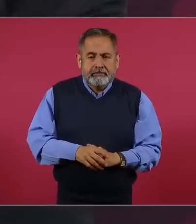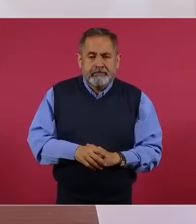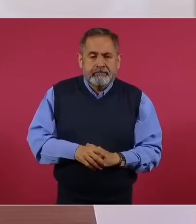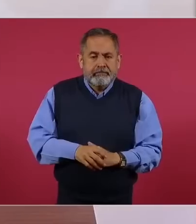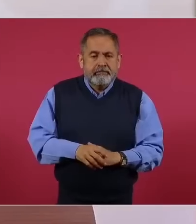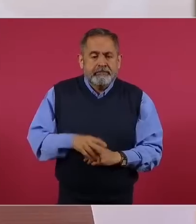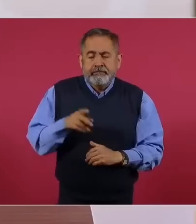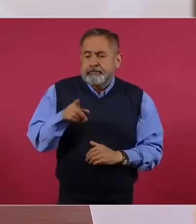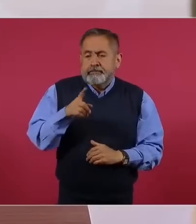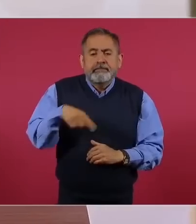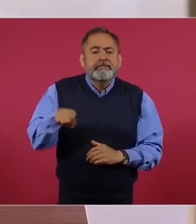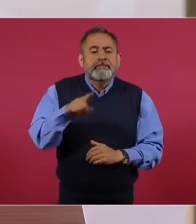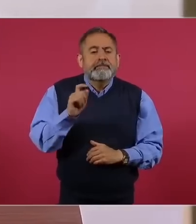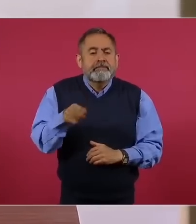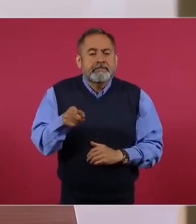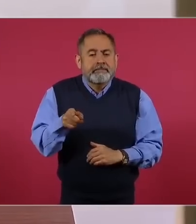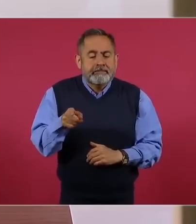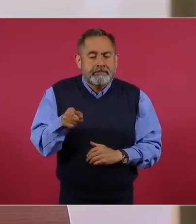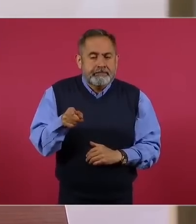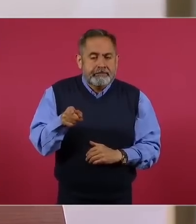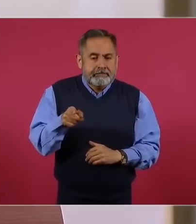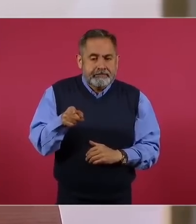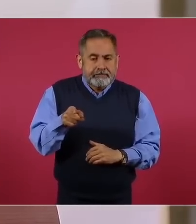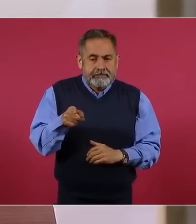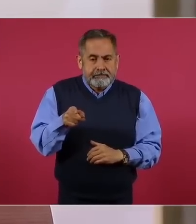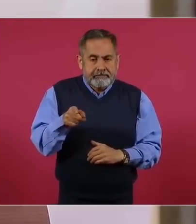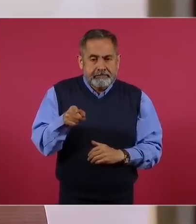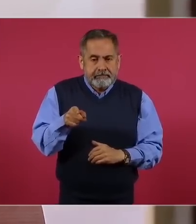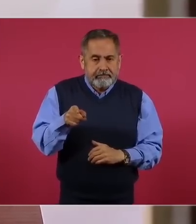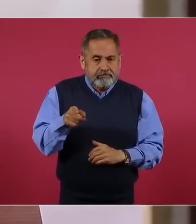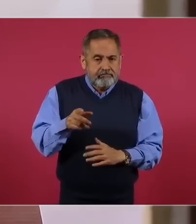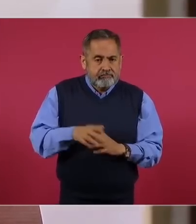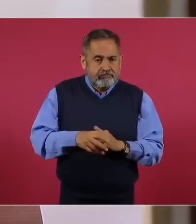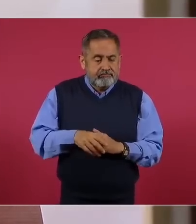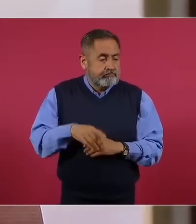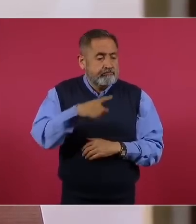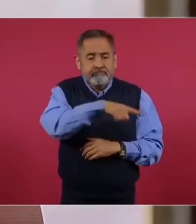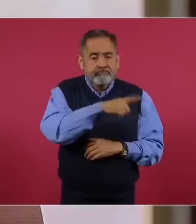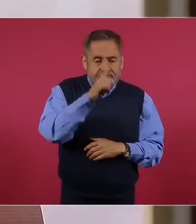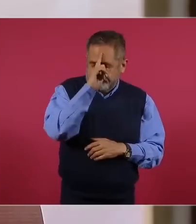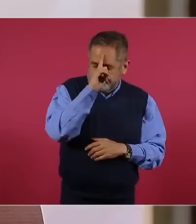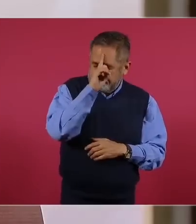ellos tienen, ¿sí?, ya como consigna